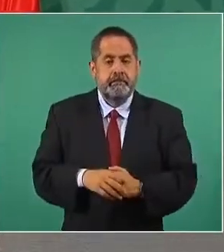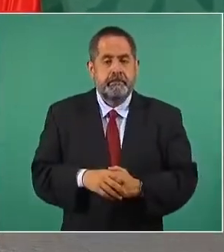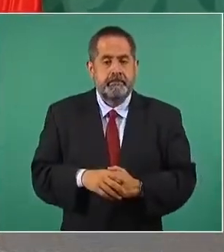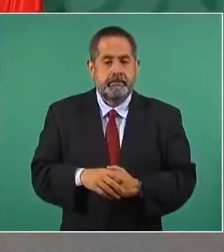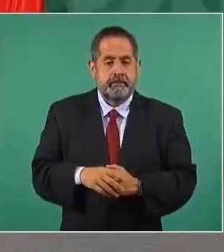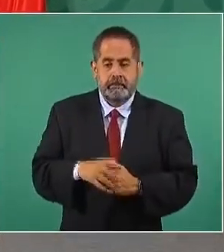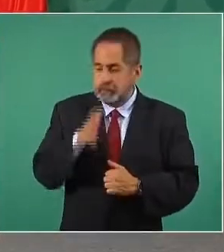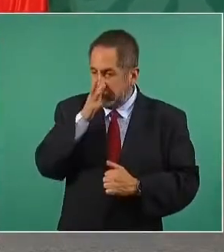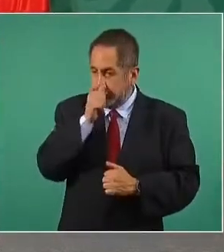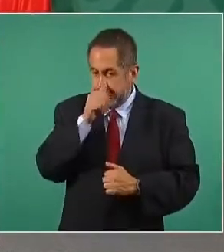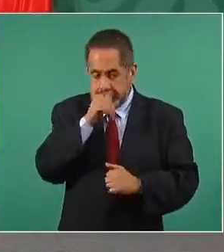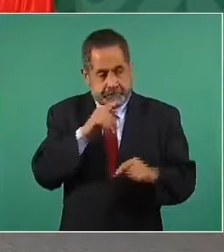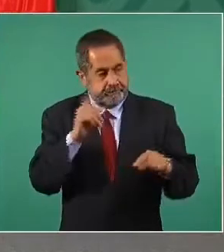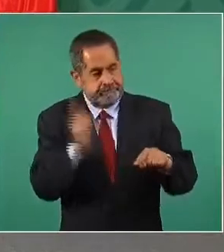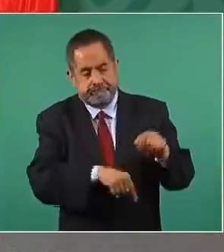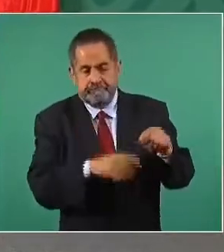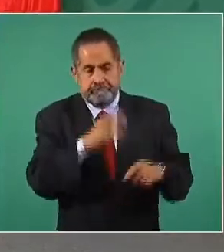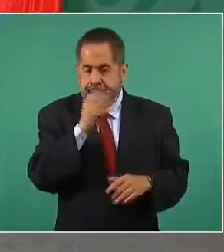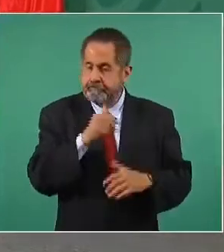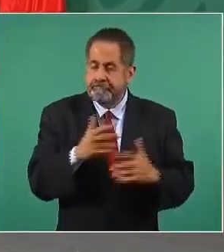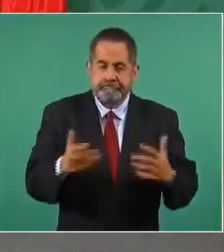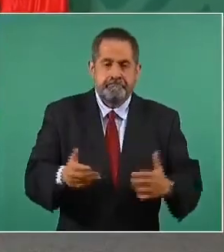no pudo